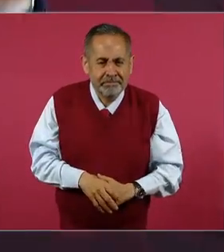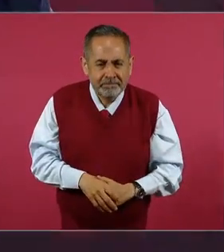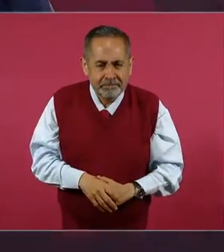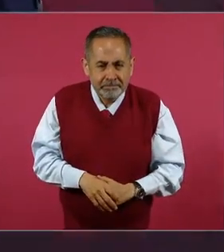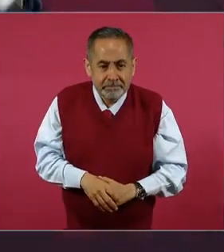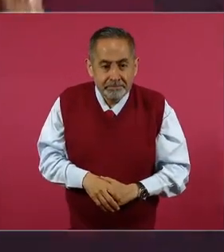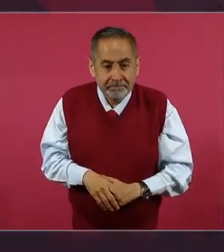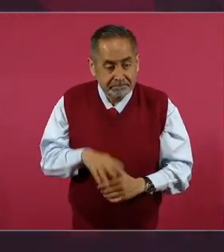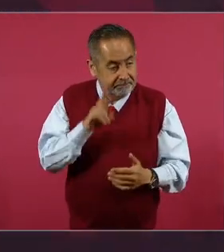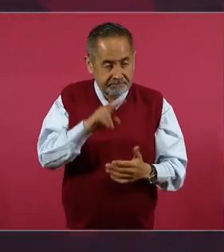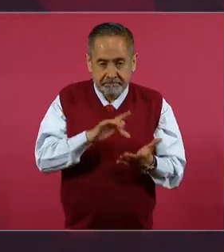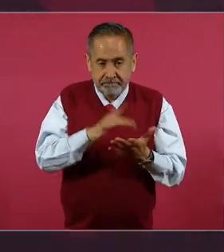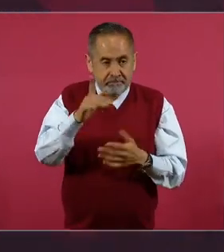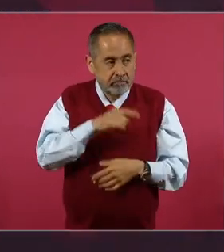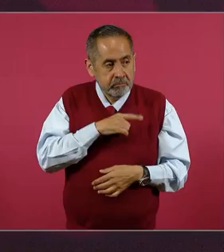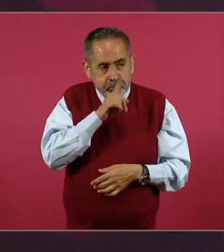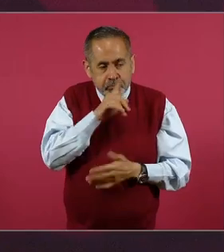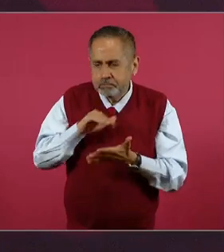Agradezco eso,